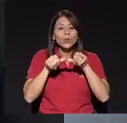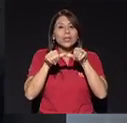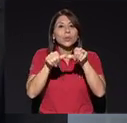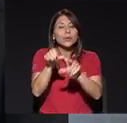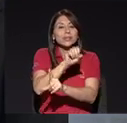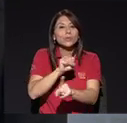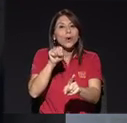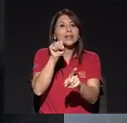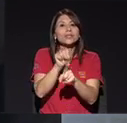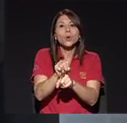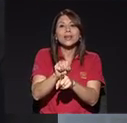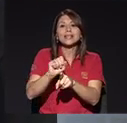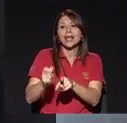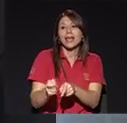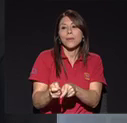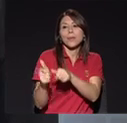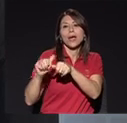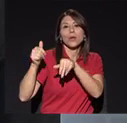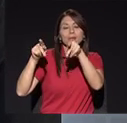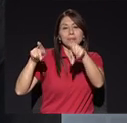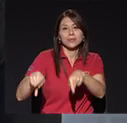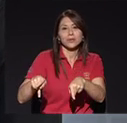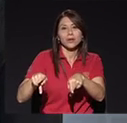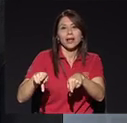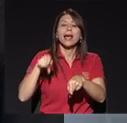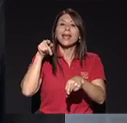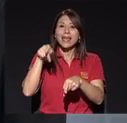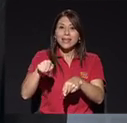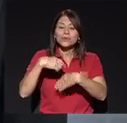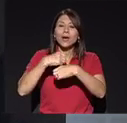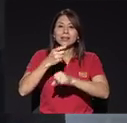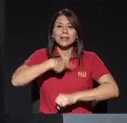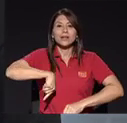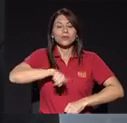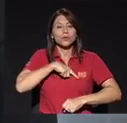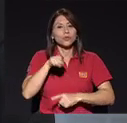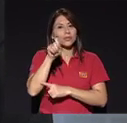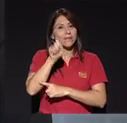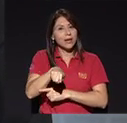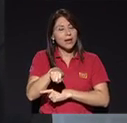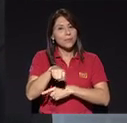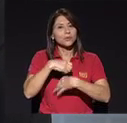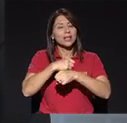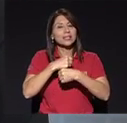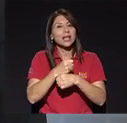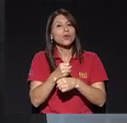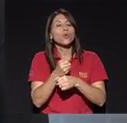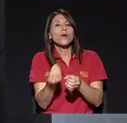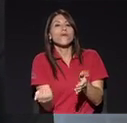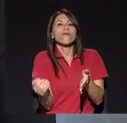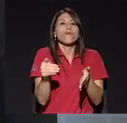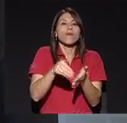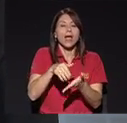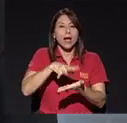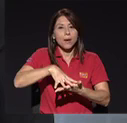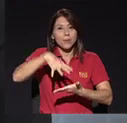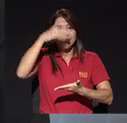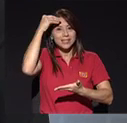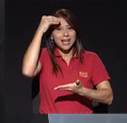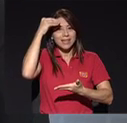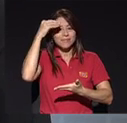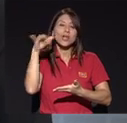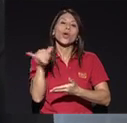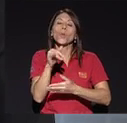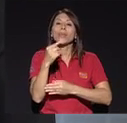son excluyentes. Entonces, esto hace que efectivamente tengamos que empezar a hacer un reaprendizaje, ¿verdad? Dirían en